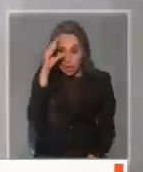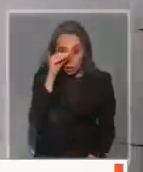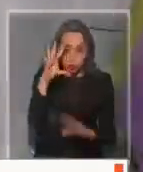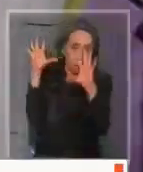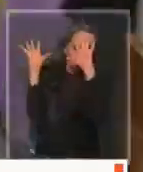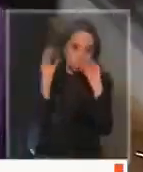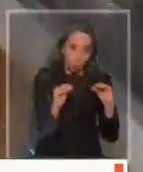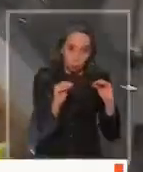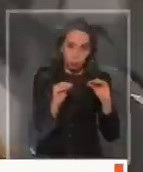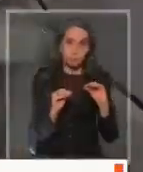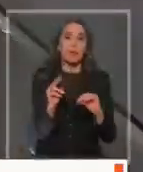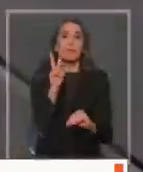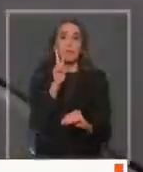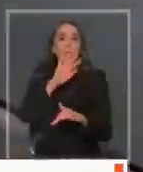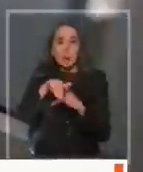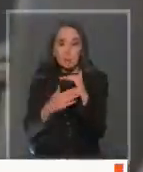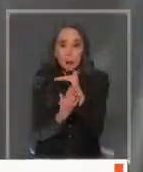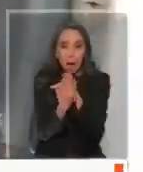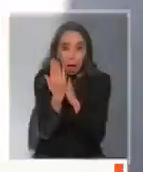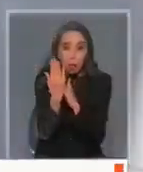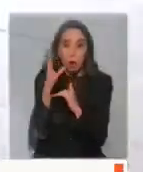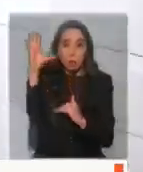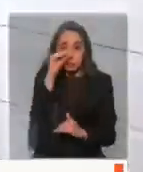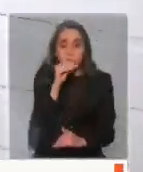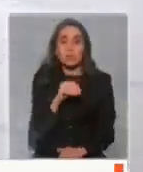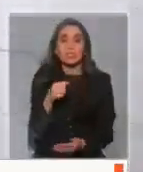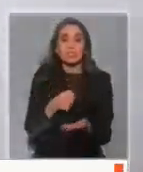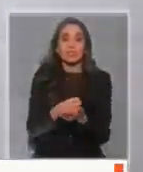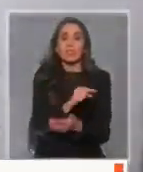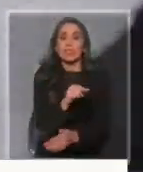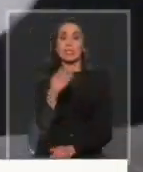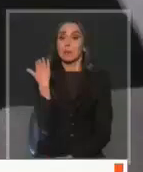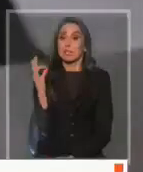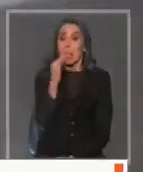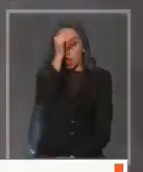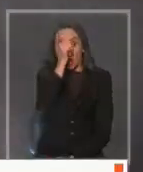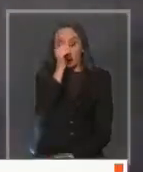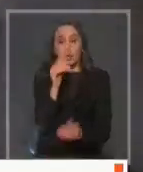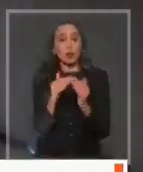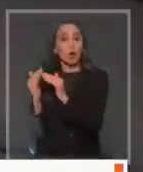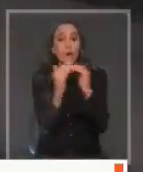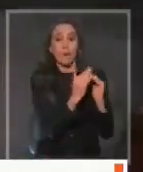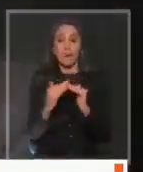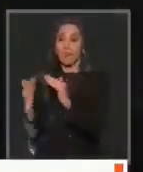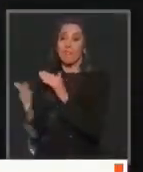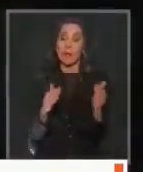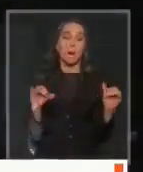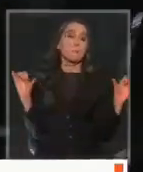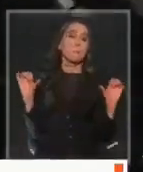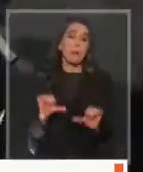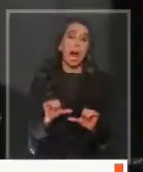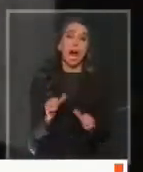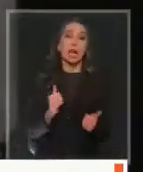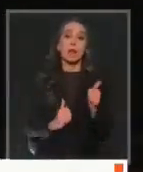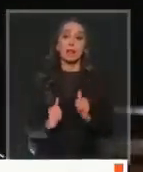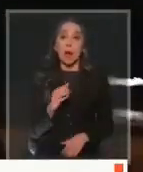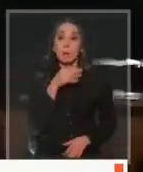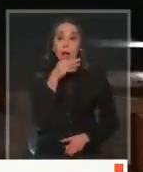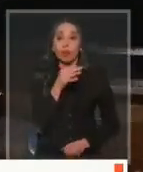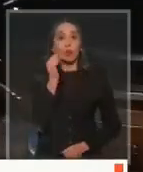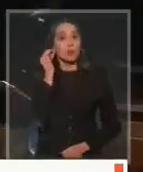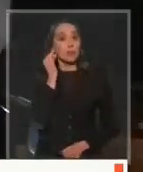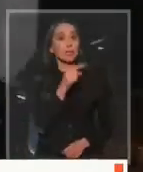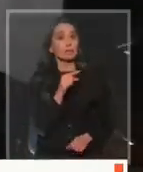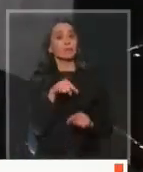¿cierto? Viernes en la madrugada, y durante este fin de semana los vecinos la han pasado muy mal. Ha sido dramático, principalmente por lo que contaba también nuestra